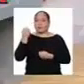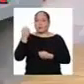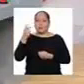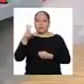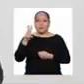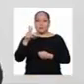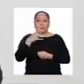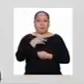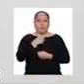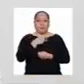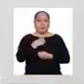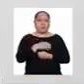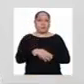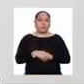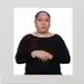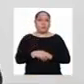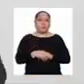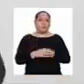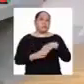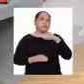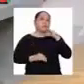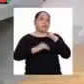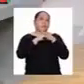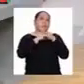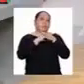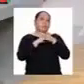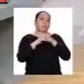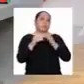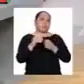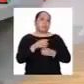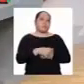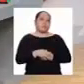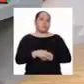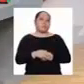12 años. ¿Y la mayor?